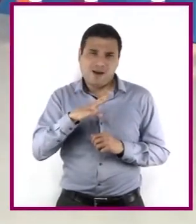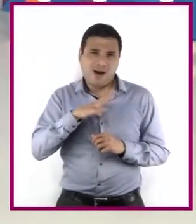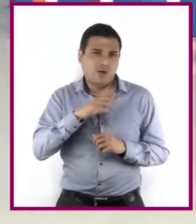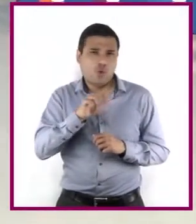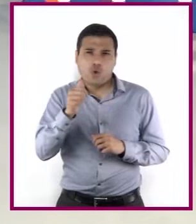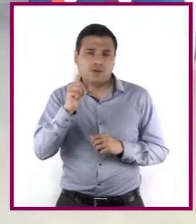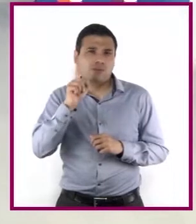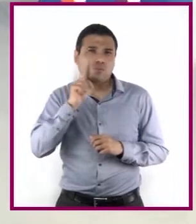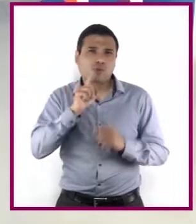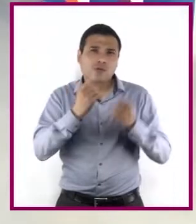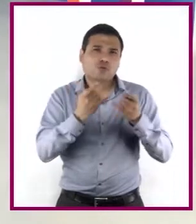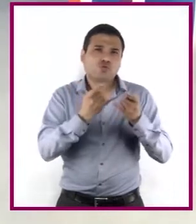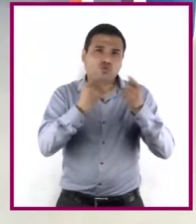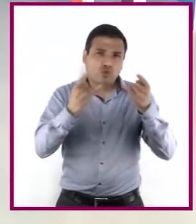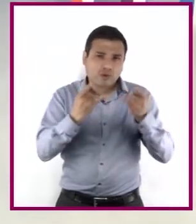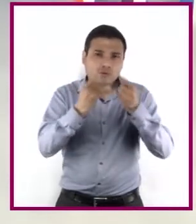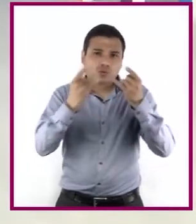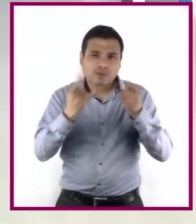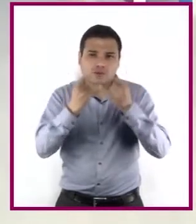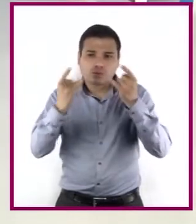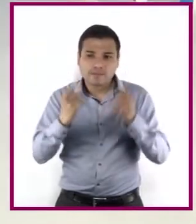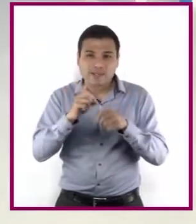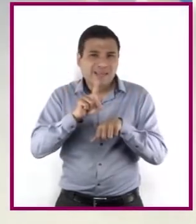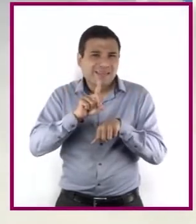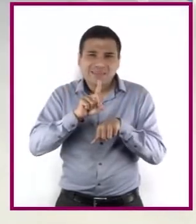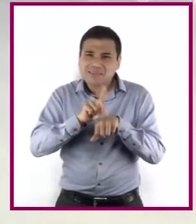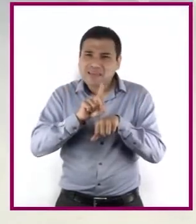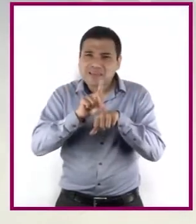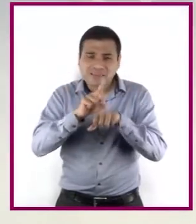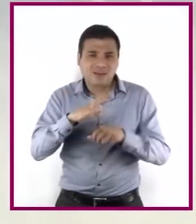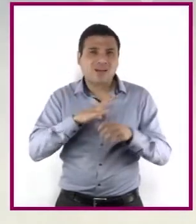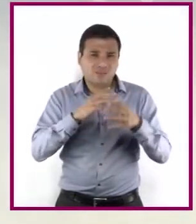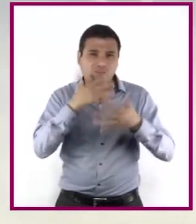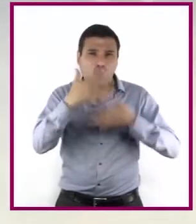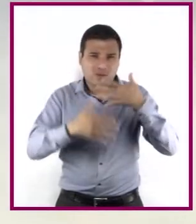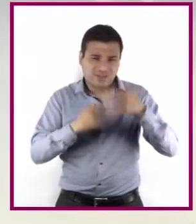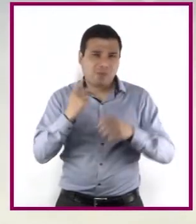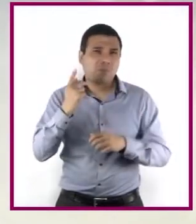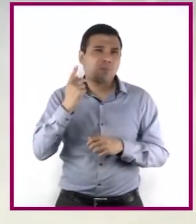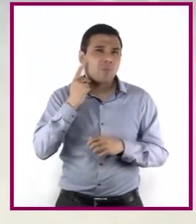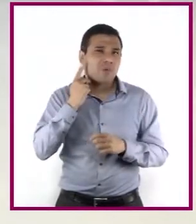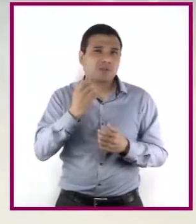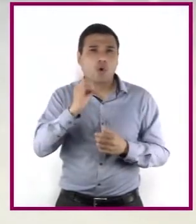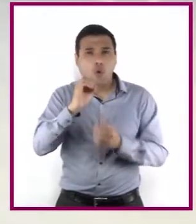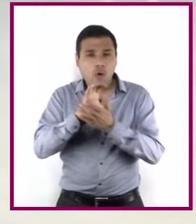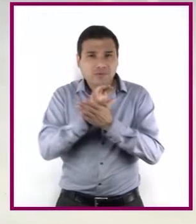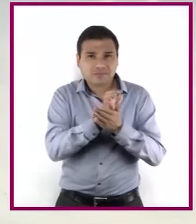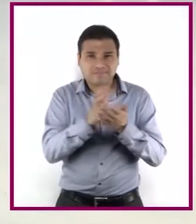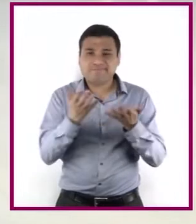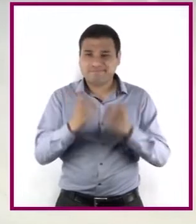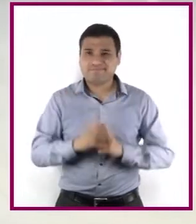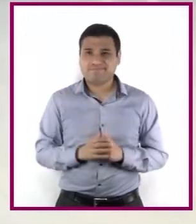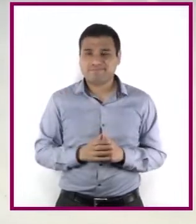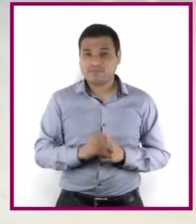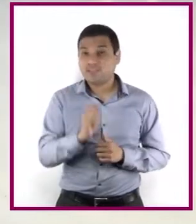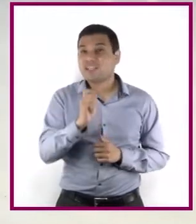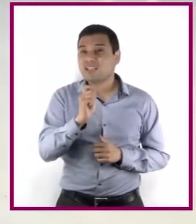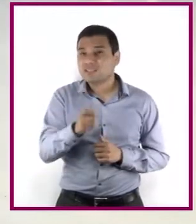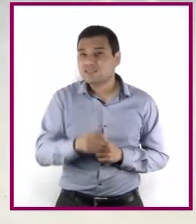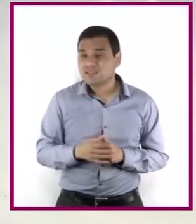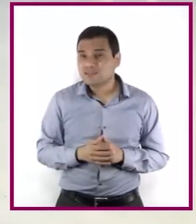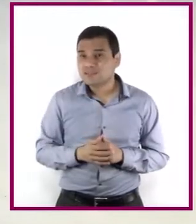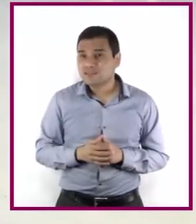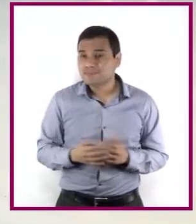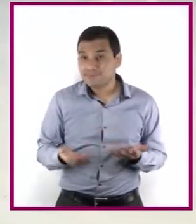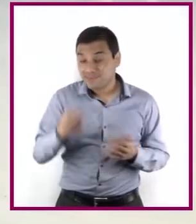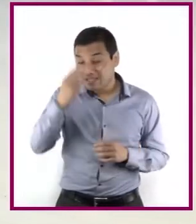fracciones políticas que enfrentan día a día la violencia política y la desigualdad. Lo que significa que como